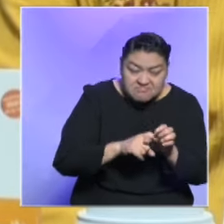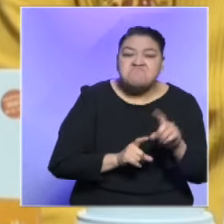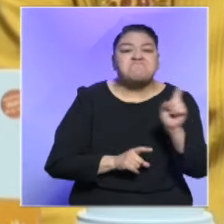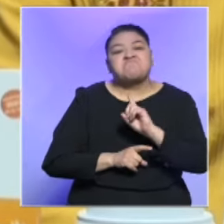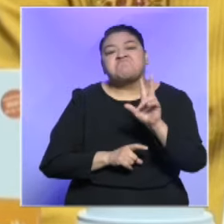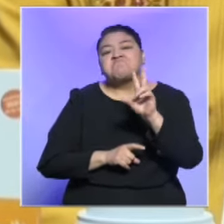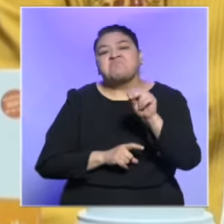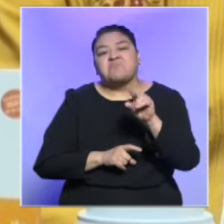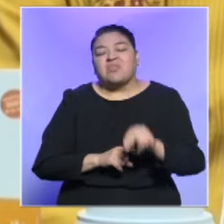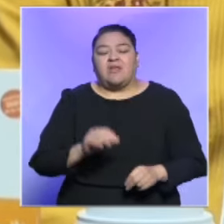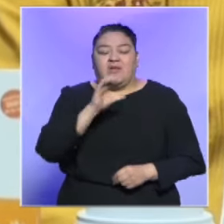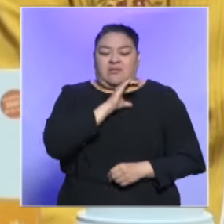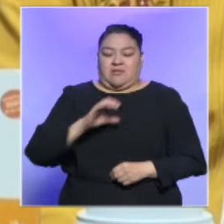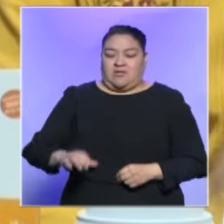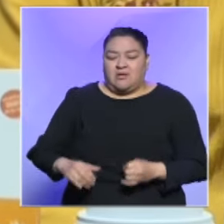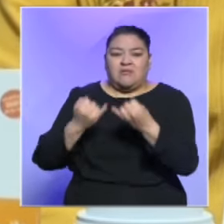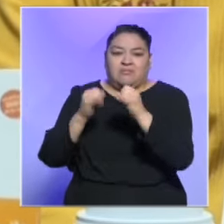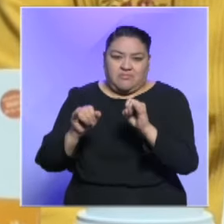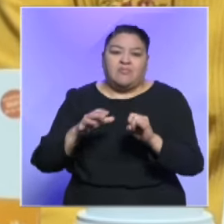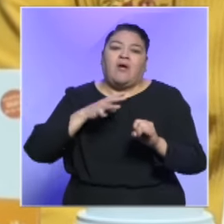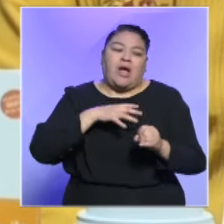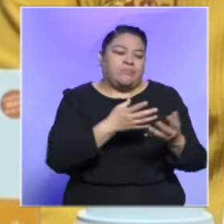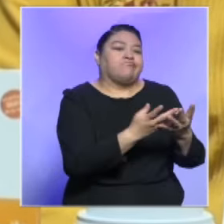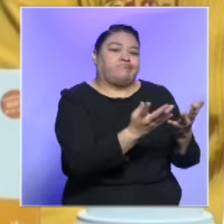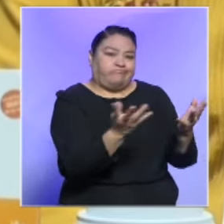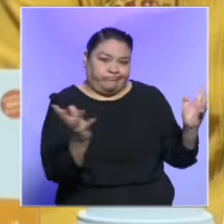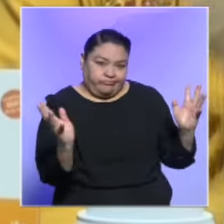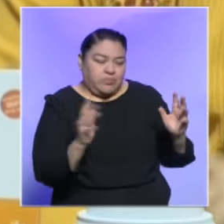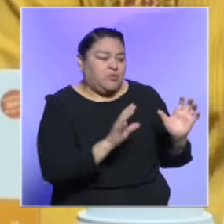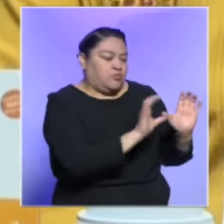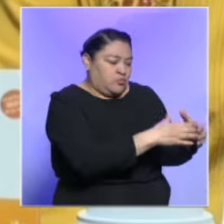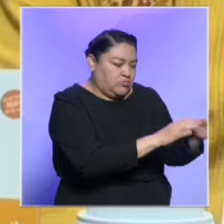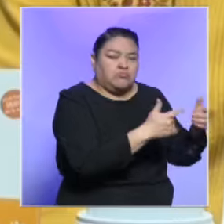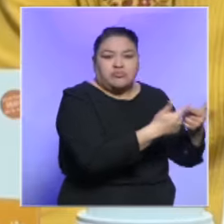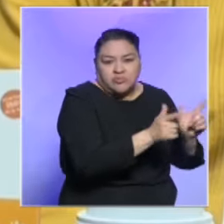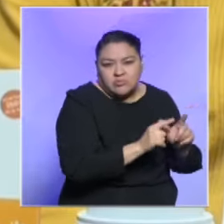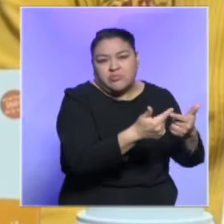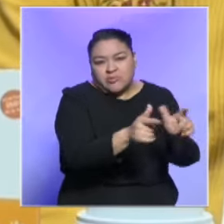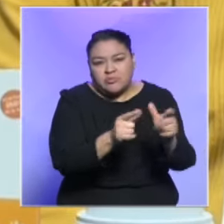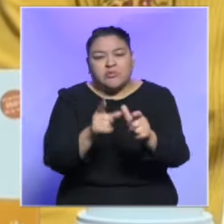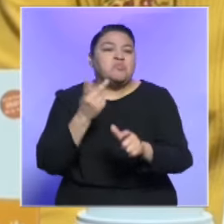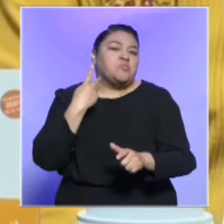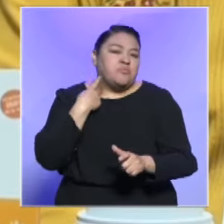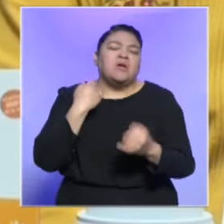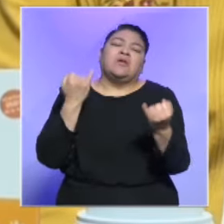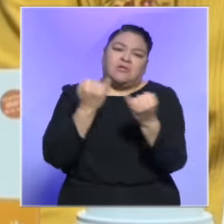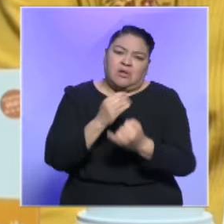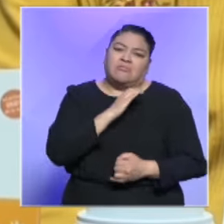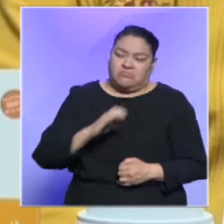candidato independiente es una opción más en relación con lo que hacen los partidos políticos y debería ser una figura